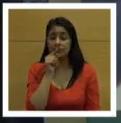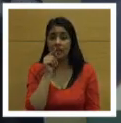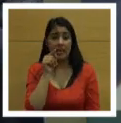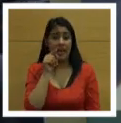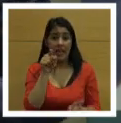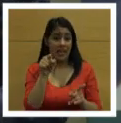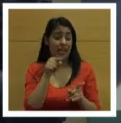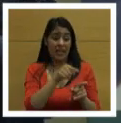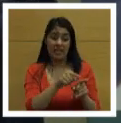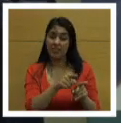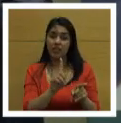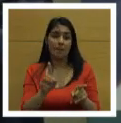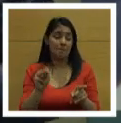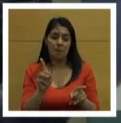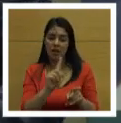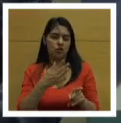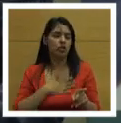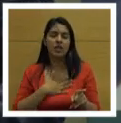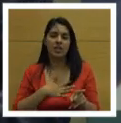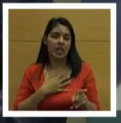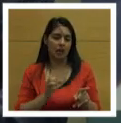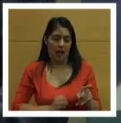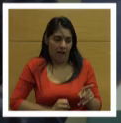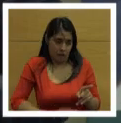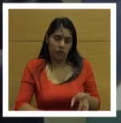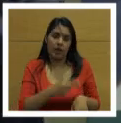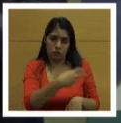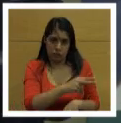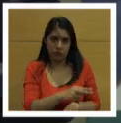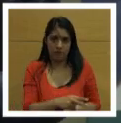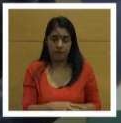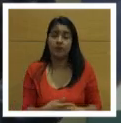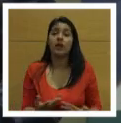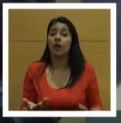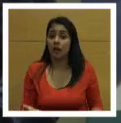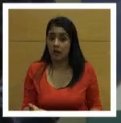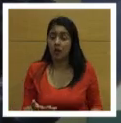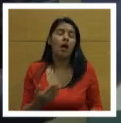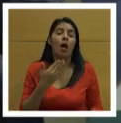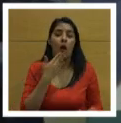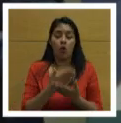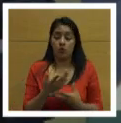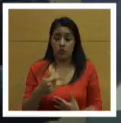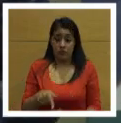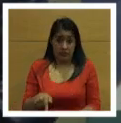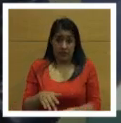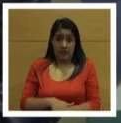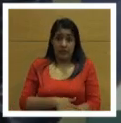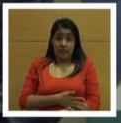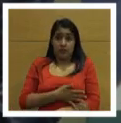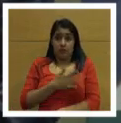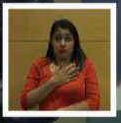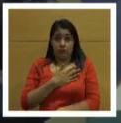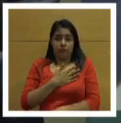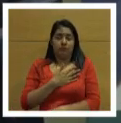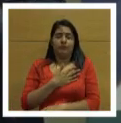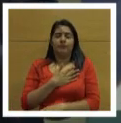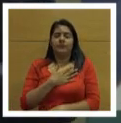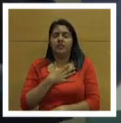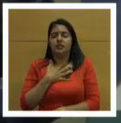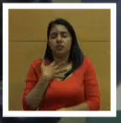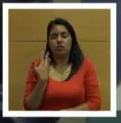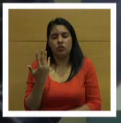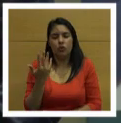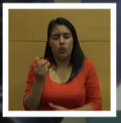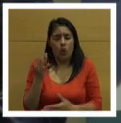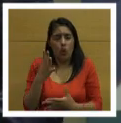había querido tener, lo había querido eliminar y muchas cosas. Ella, obviamente, cuando supo aquello, se sintió muy, muy, obviamente,